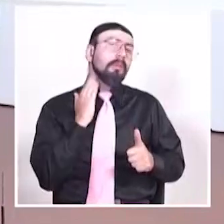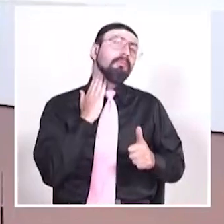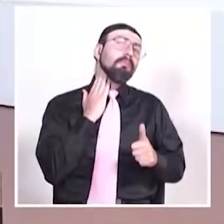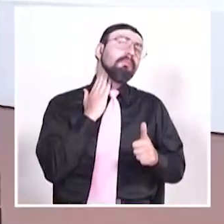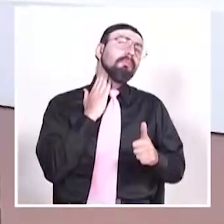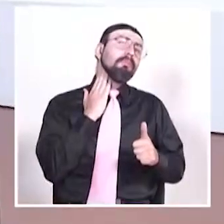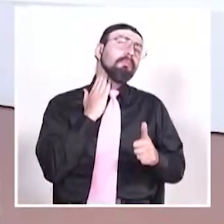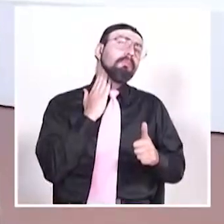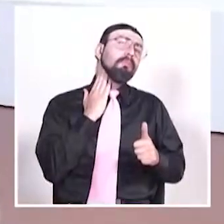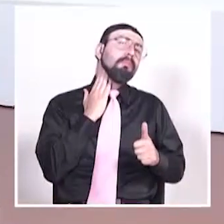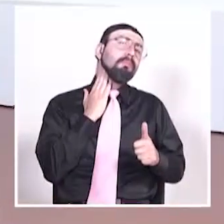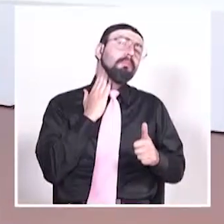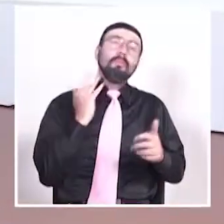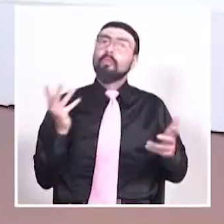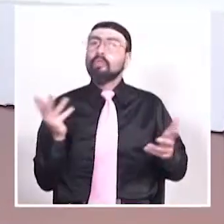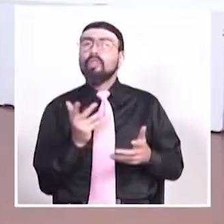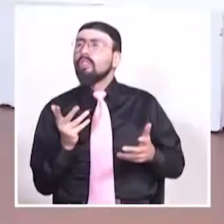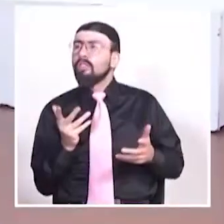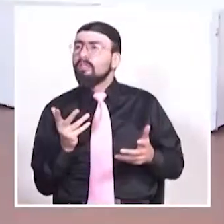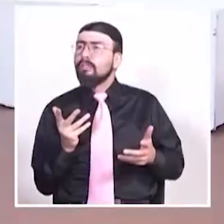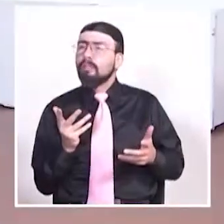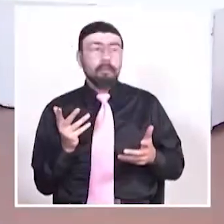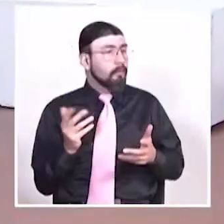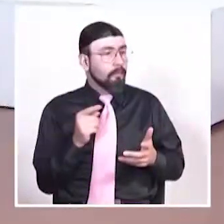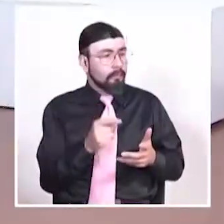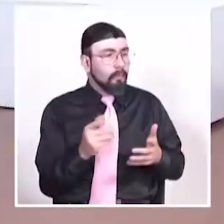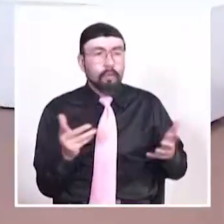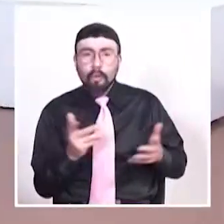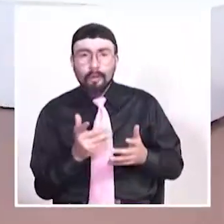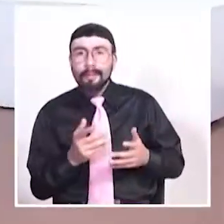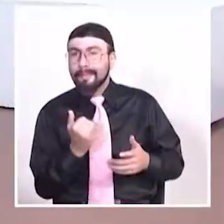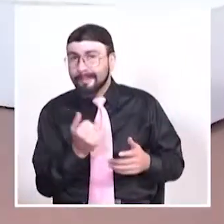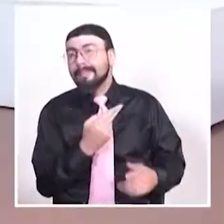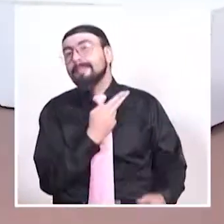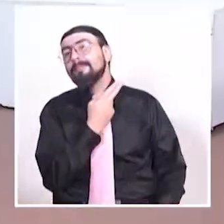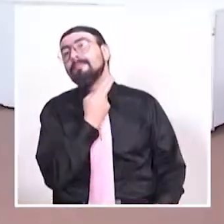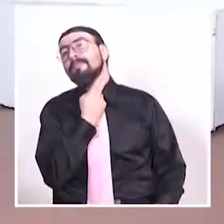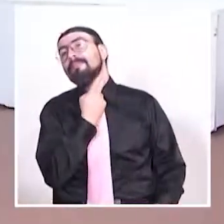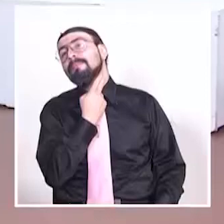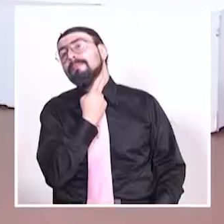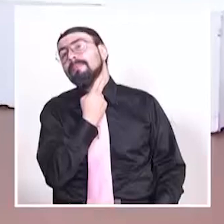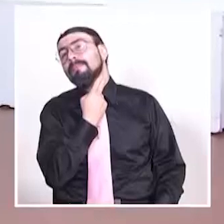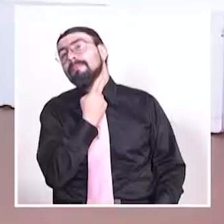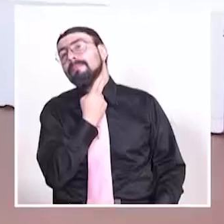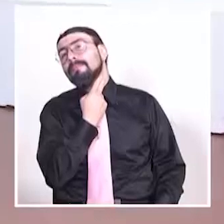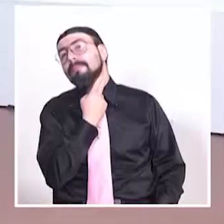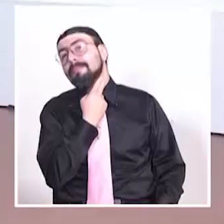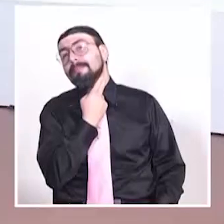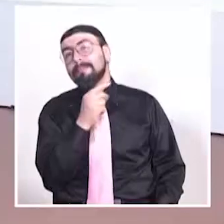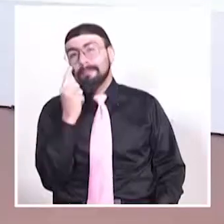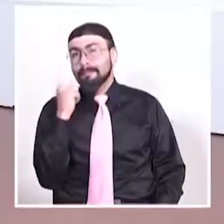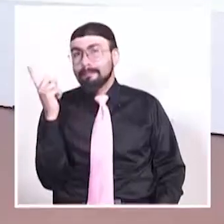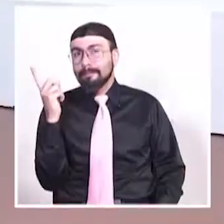pulso. ¿Dónde? Si el paciente no tiene pulsos, el pulso se mide aquí, ¿cierto? El pulso carotídeo, por ejemplo. Ajá.